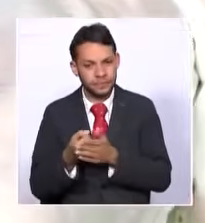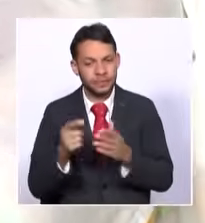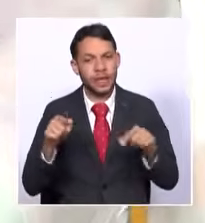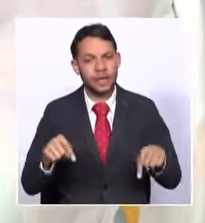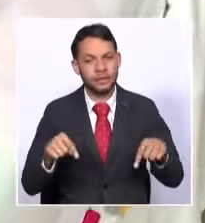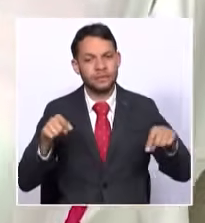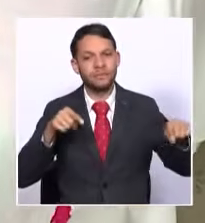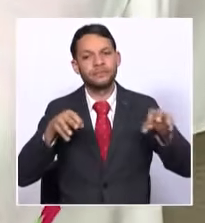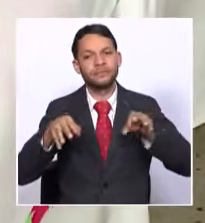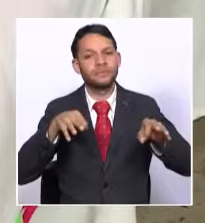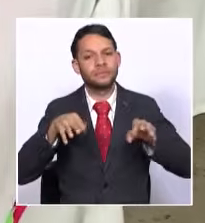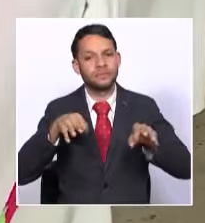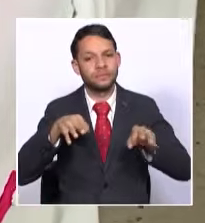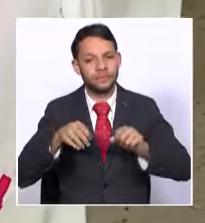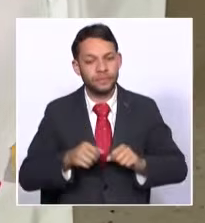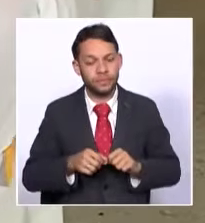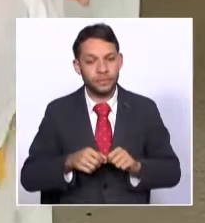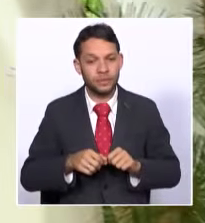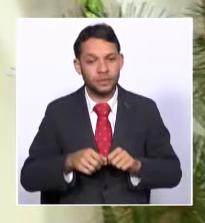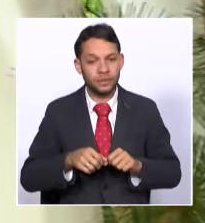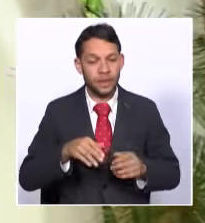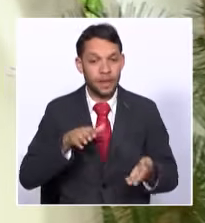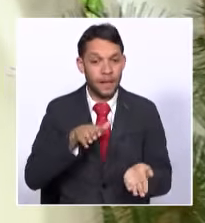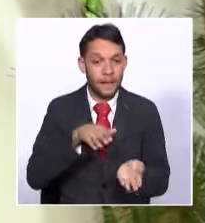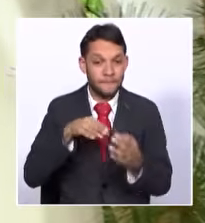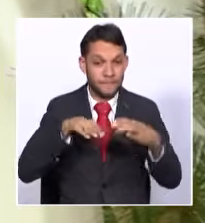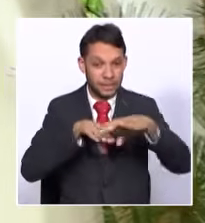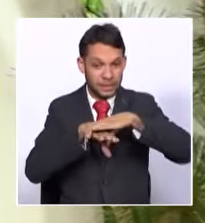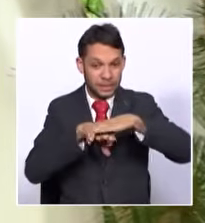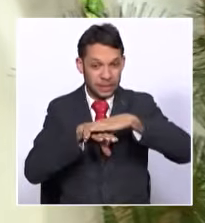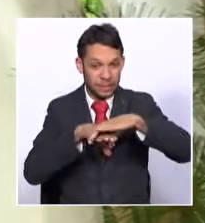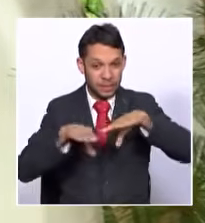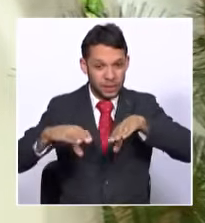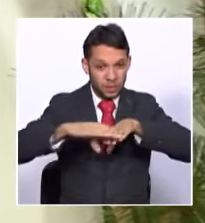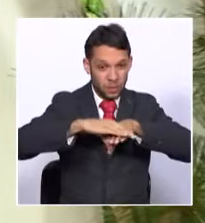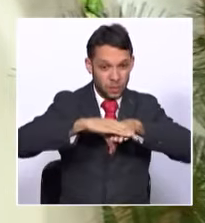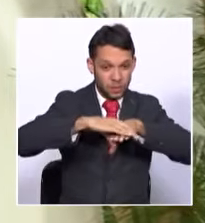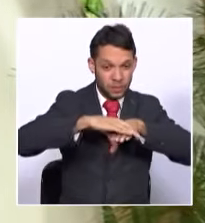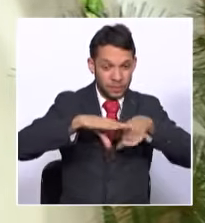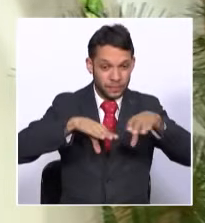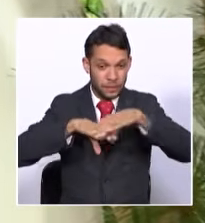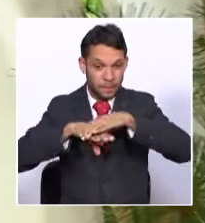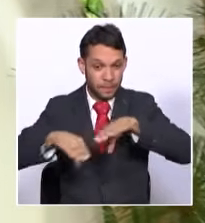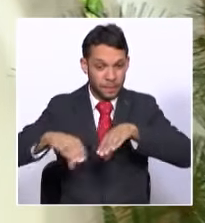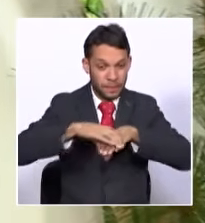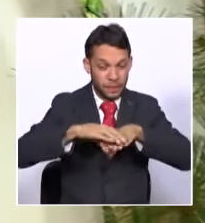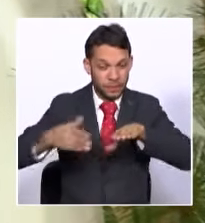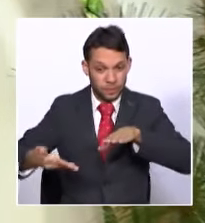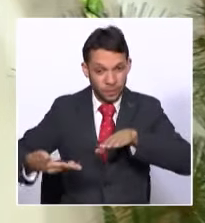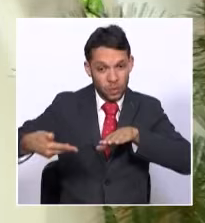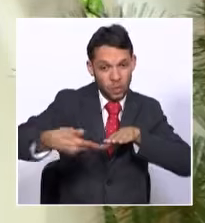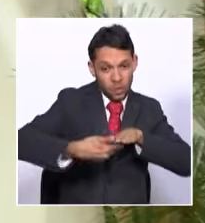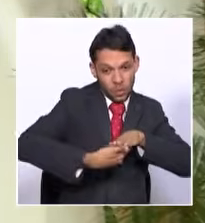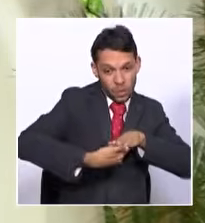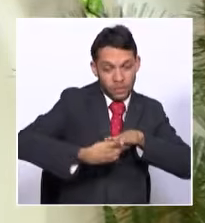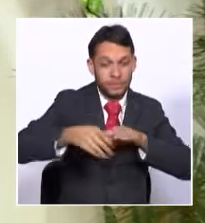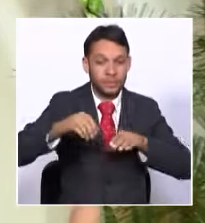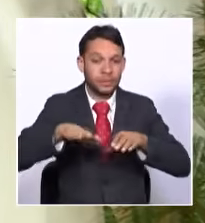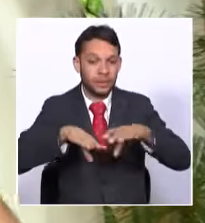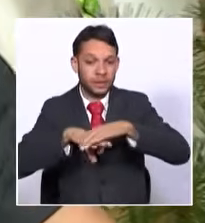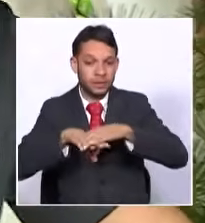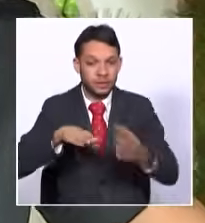programas. No se hagan una plantilla porque es que en el zapato cabe solo el pie. Vayan donde el